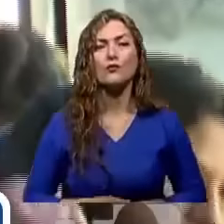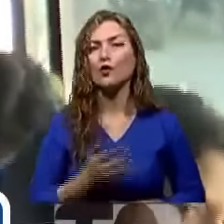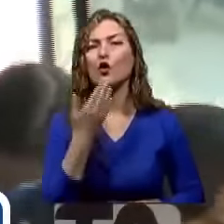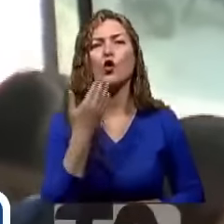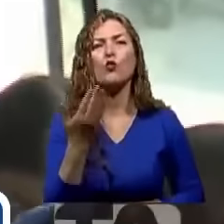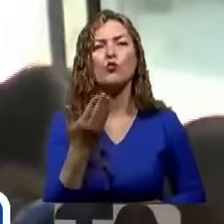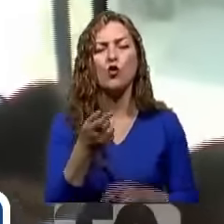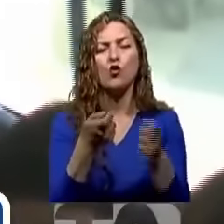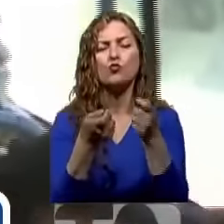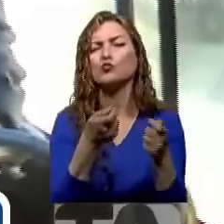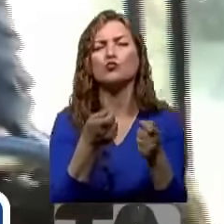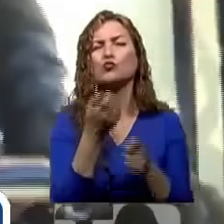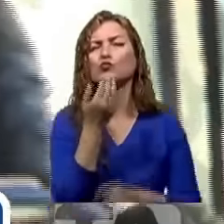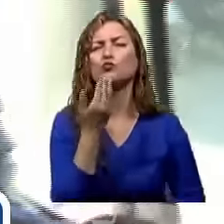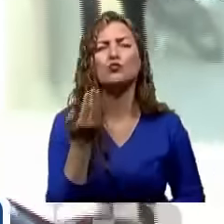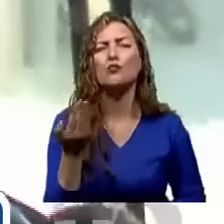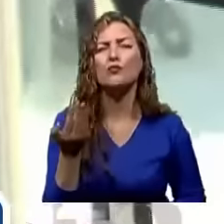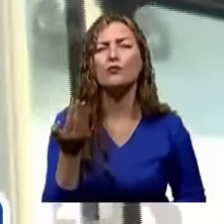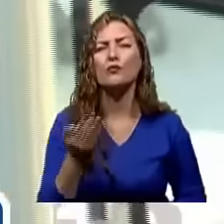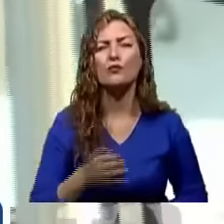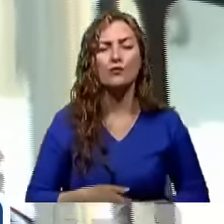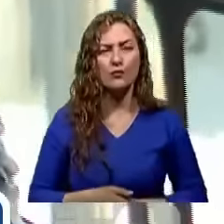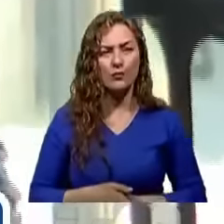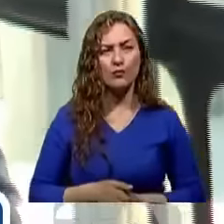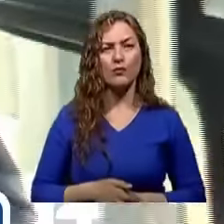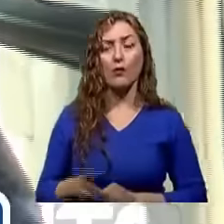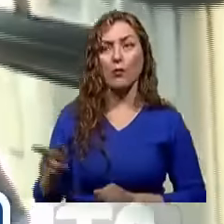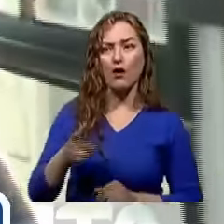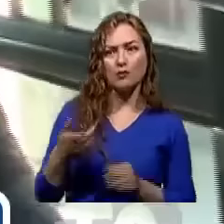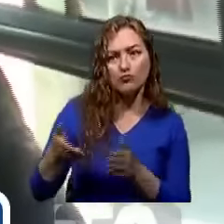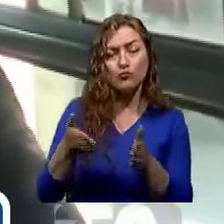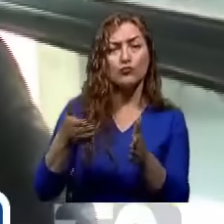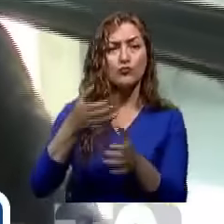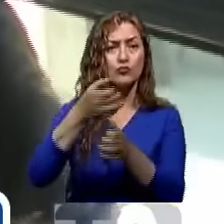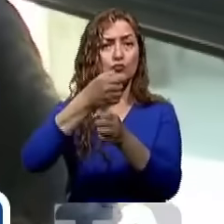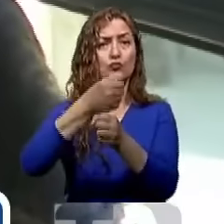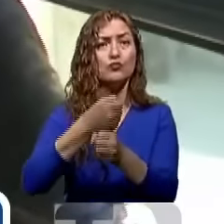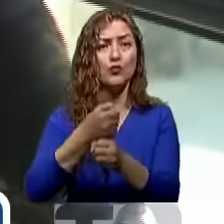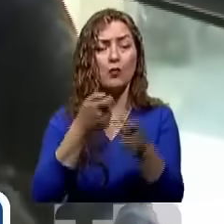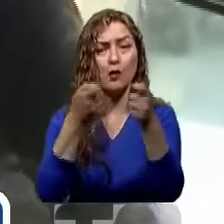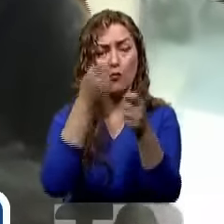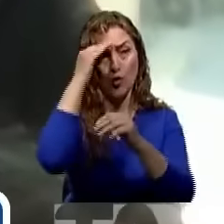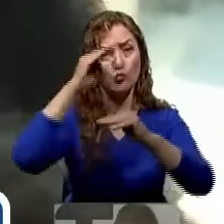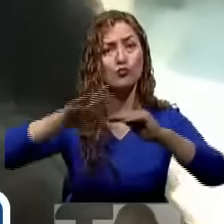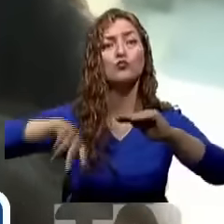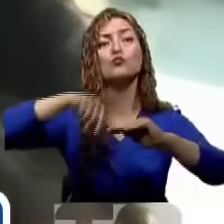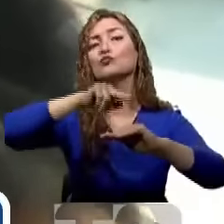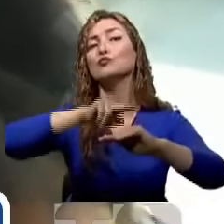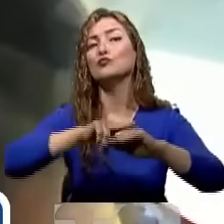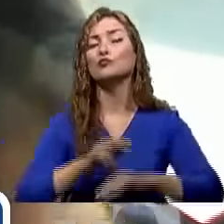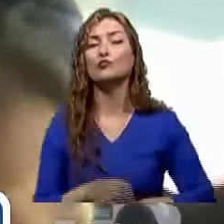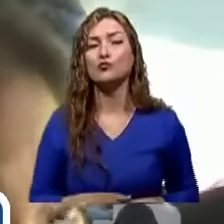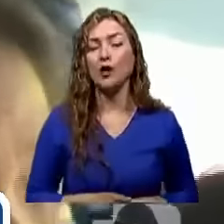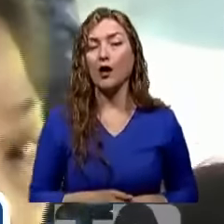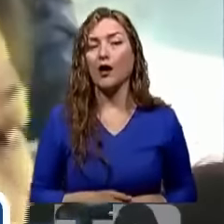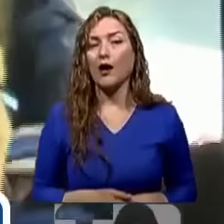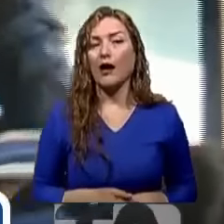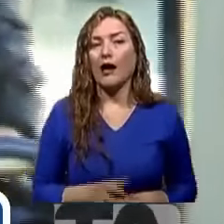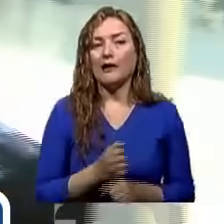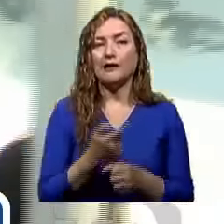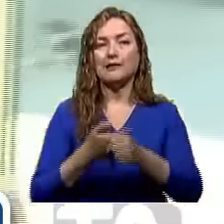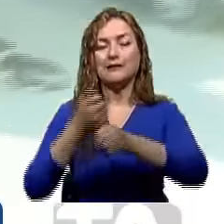realizan estos controles. Buenos días, esto es parte del corredor seguro que nosotros manejamos como Policía Nacional. Al momento vamos a empezar a realizar en